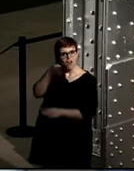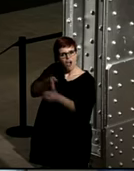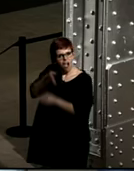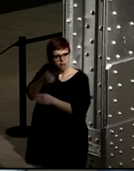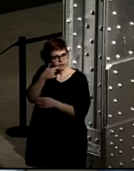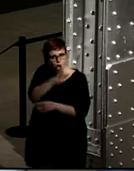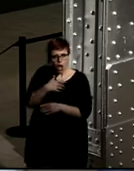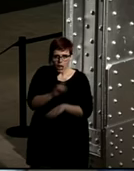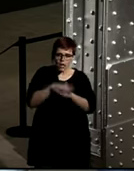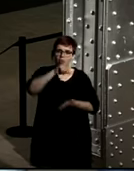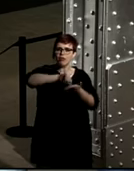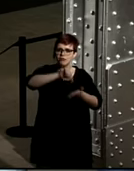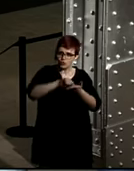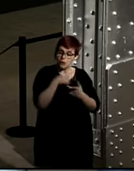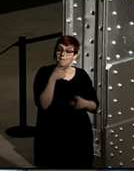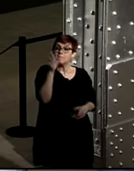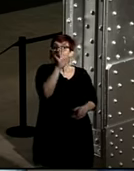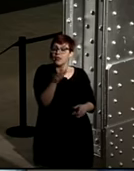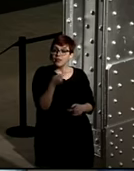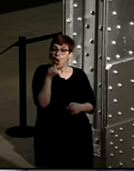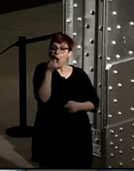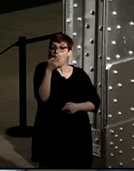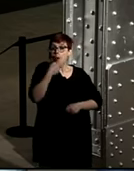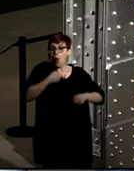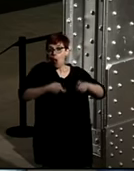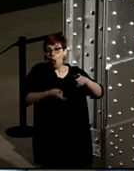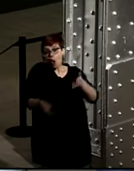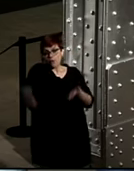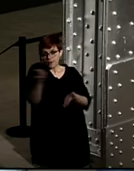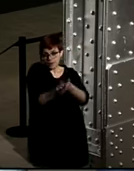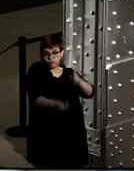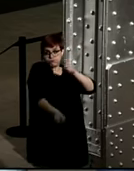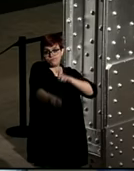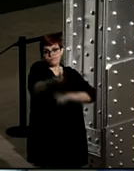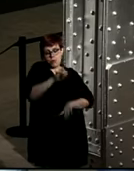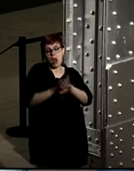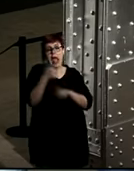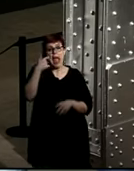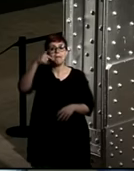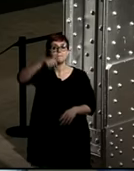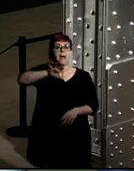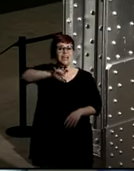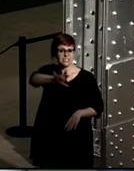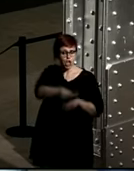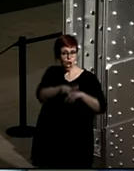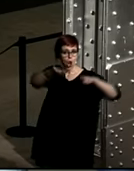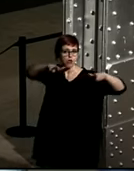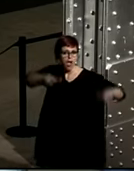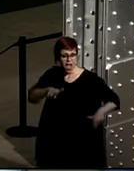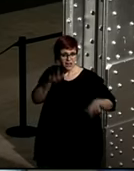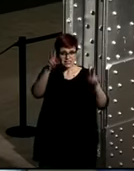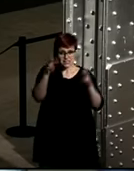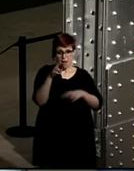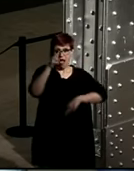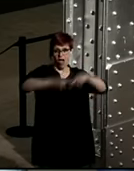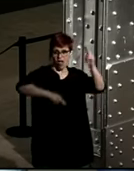consumiéndolo menos. O sea, yo creo que poco a poco vamos otra vez. Lo que pasa es que aquí, en este país, pues también tiene que ver con los locales, con la burbuja inmobiliaria,